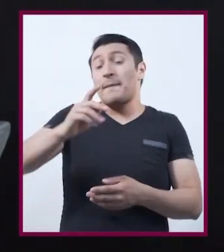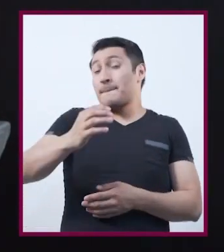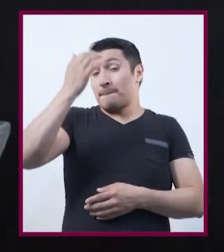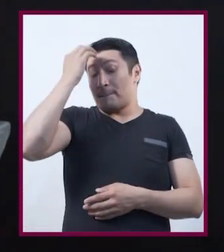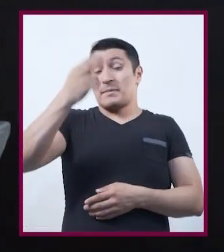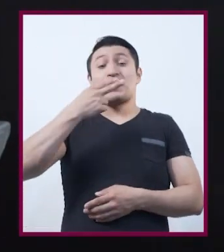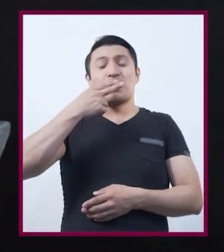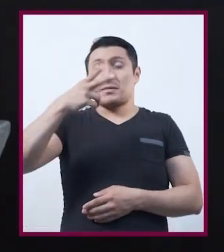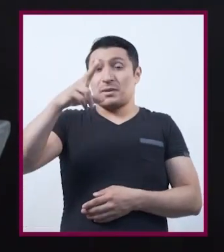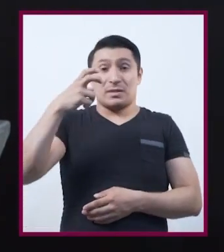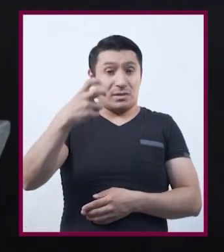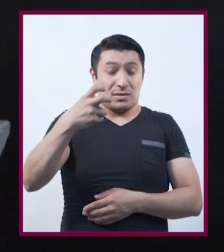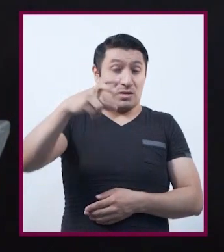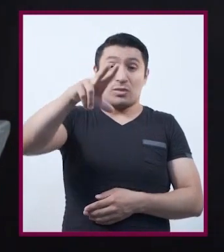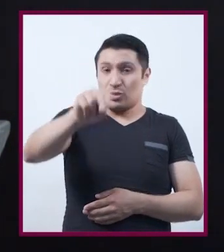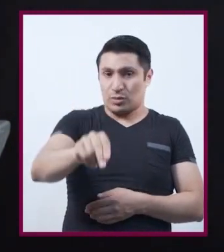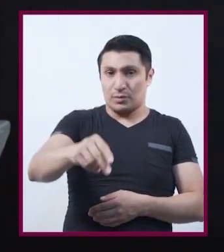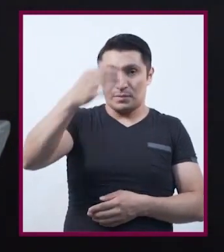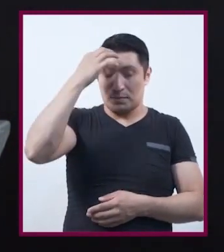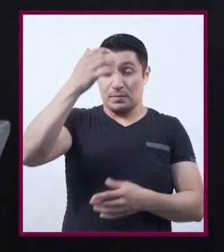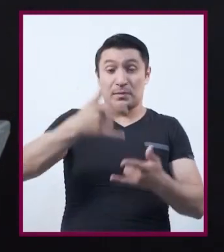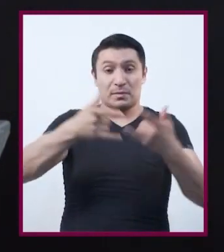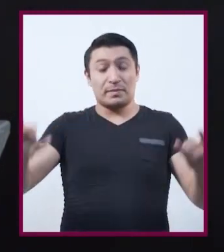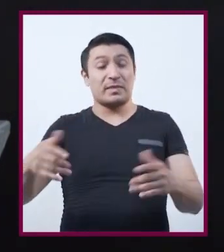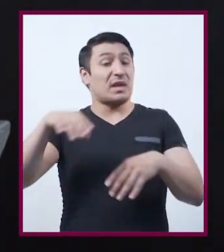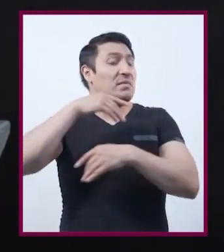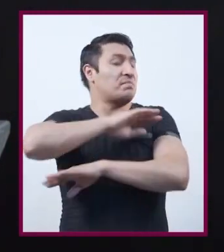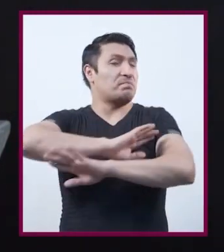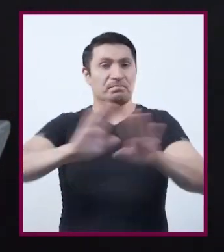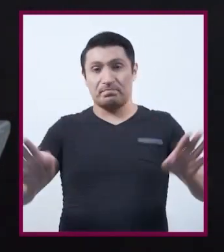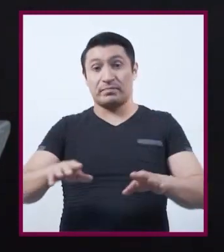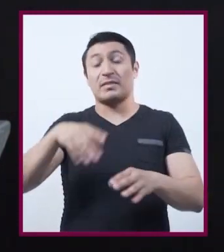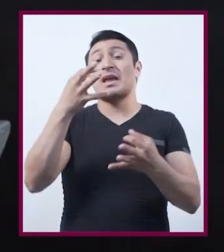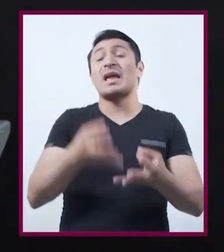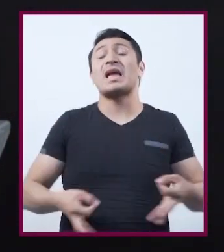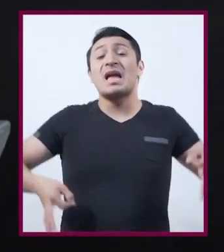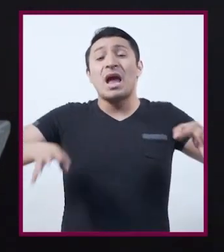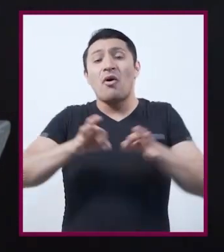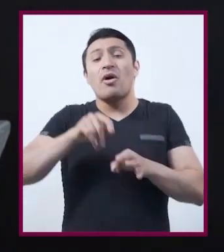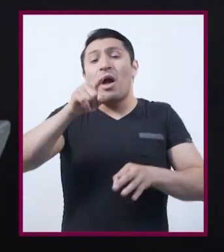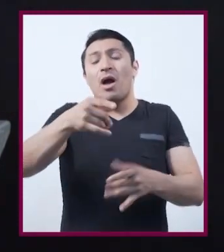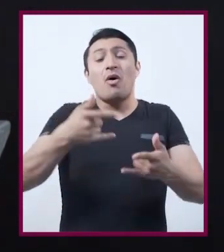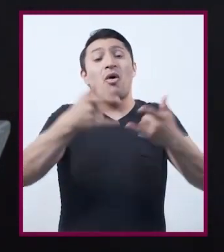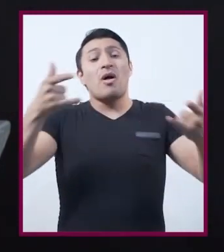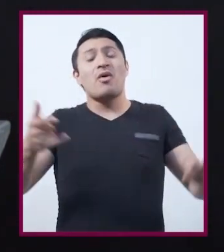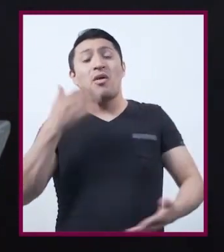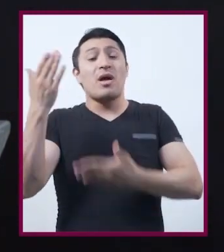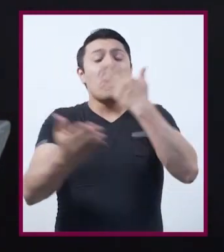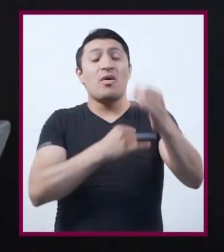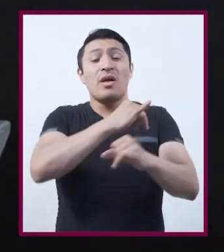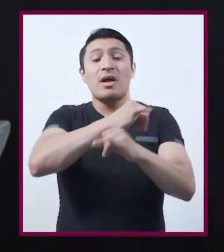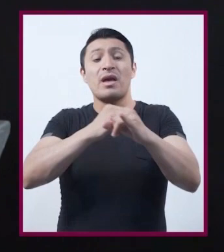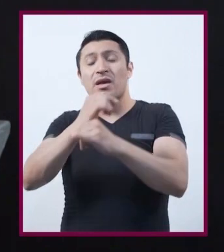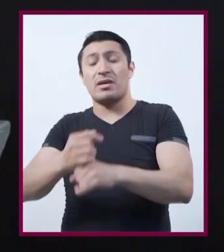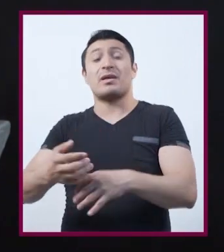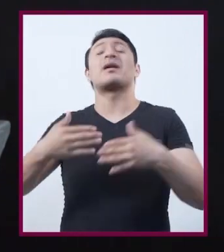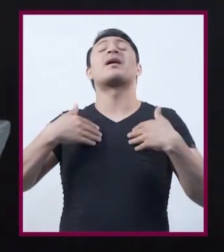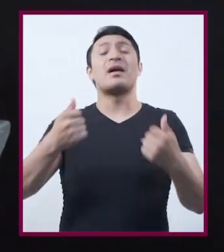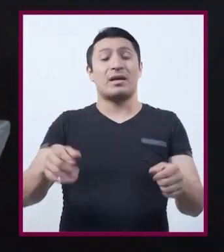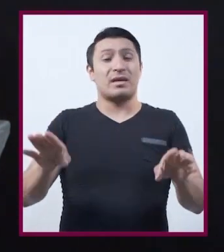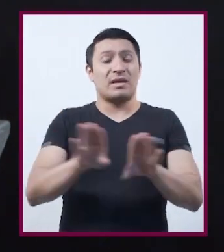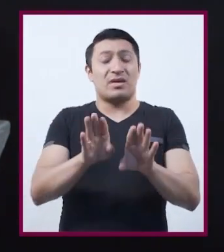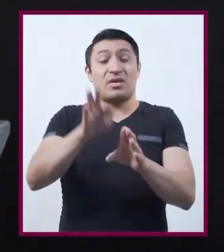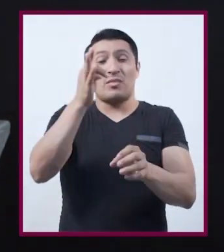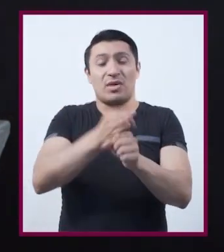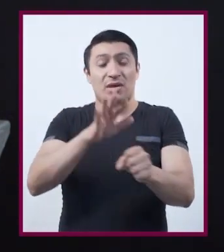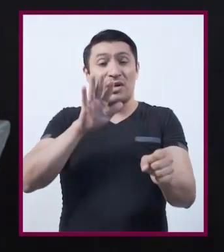la realidad. Como dijo el escritor George Orwell, aquel que tiene el control del pasado tiene el control del futuro. ¿No te